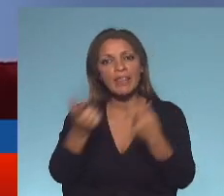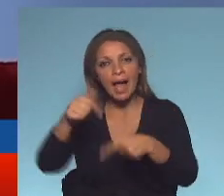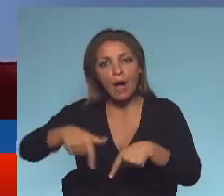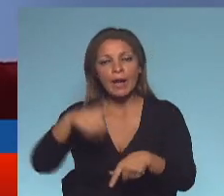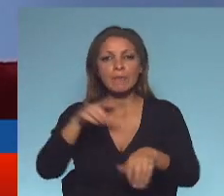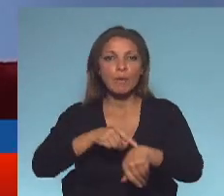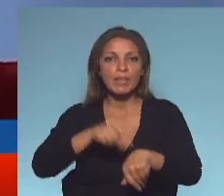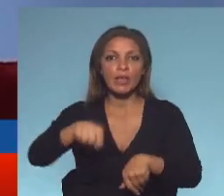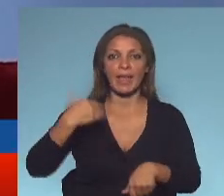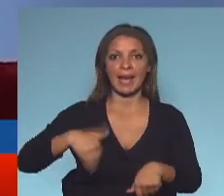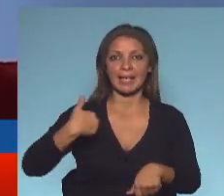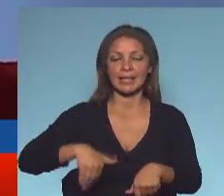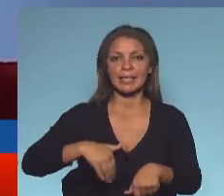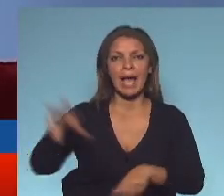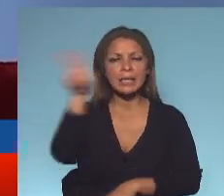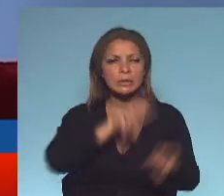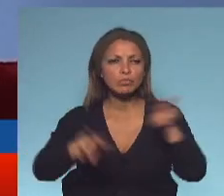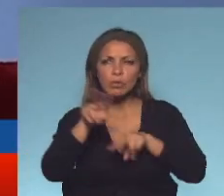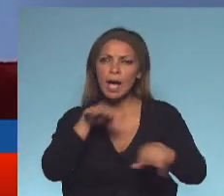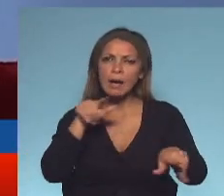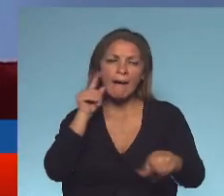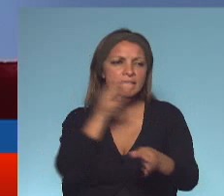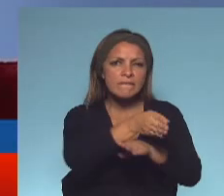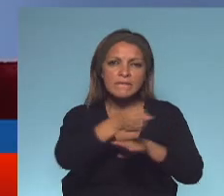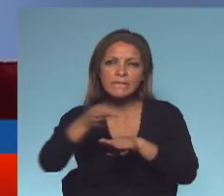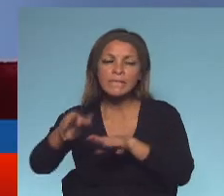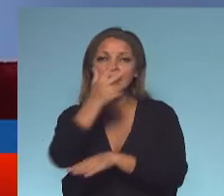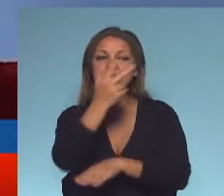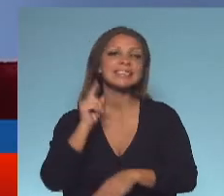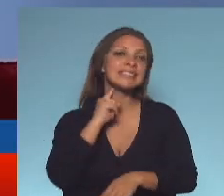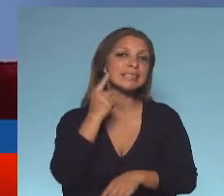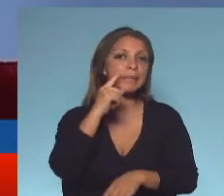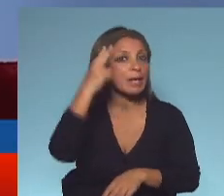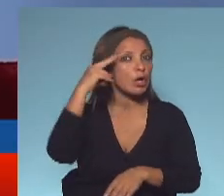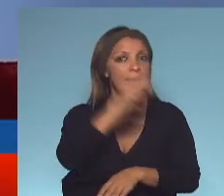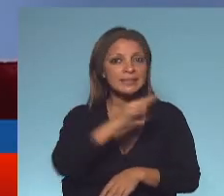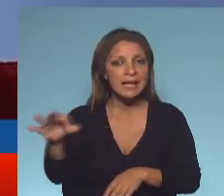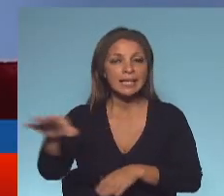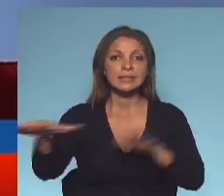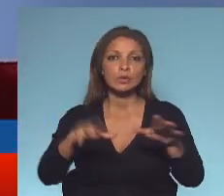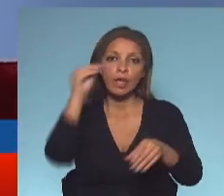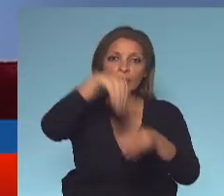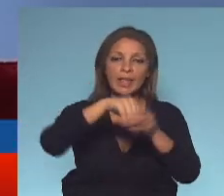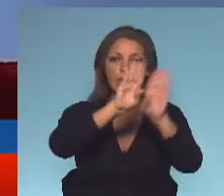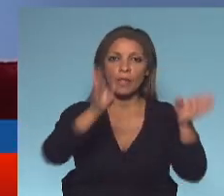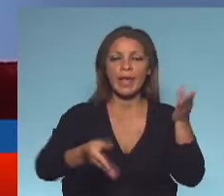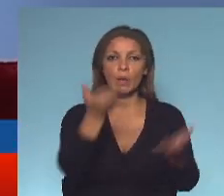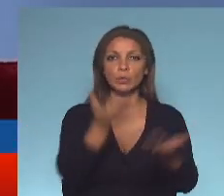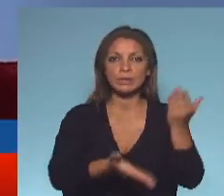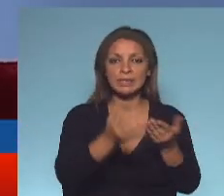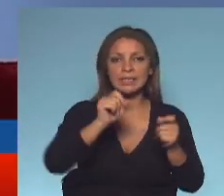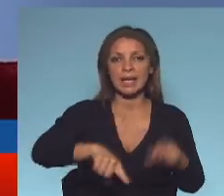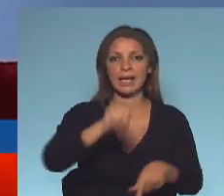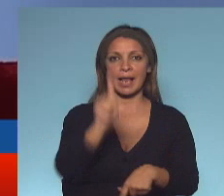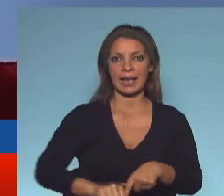desigual, ir por la búsqueda activa de más de 13.900 causas en la justicia en la